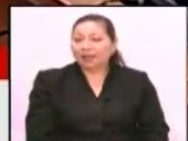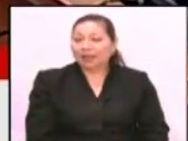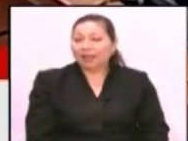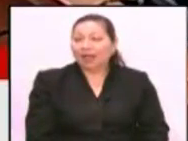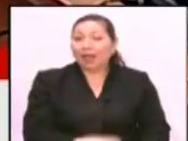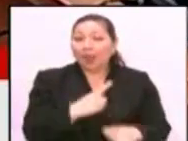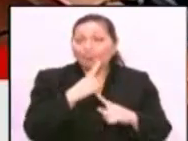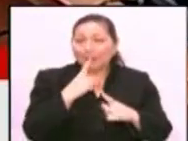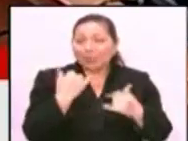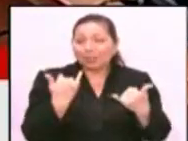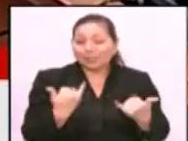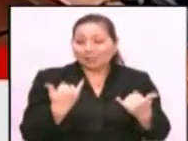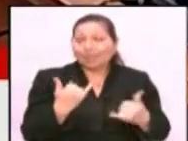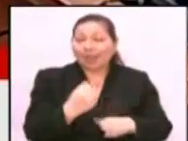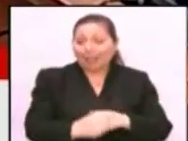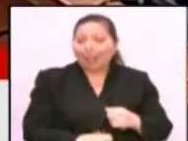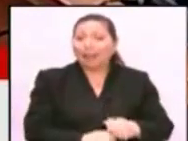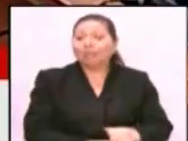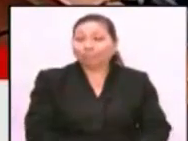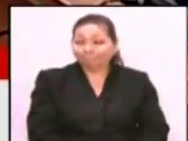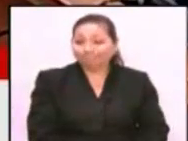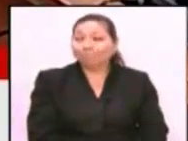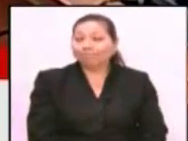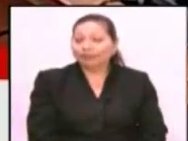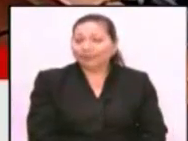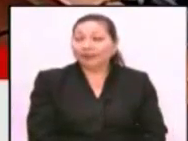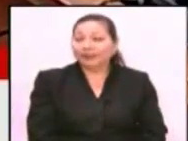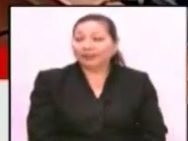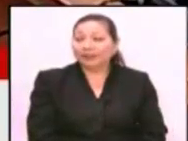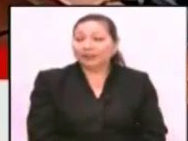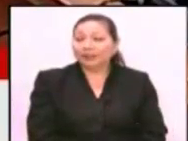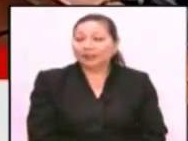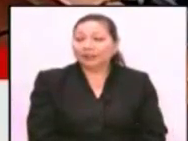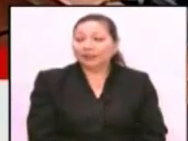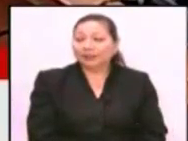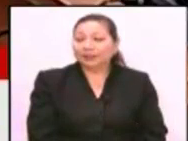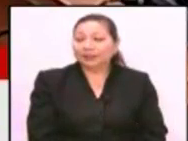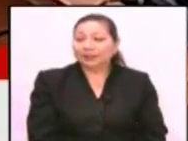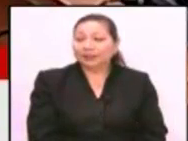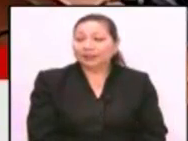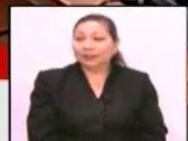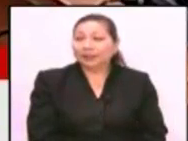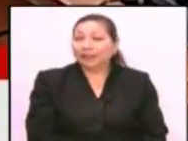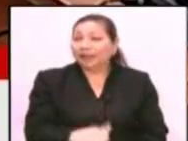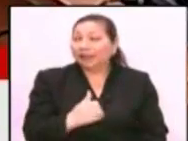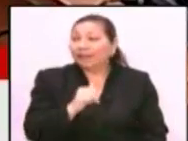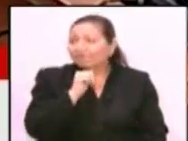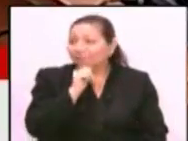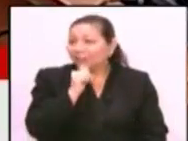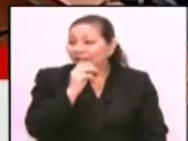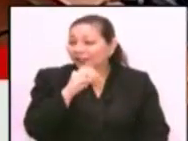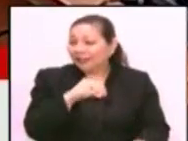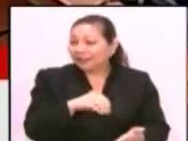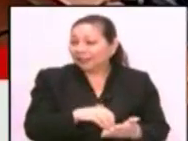De marzo de este año se firmó el convenio. De este año. Y ahora, claro, acá los que